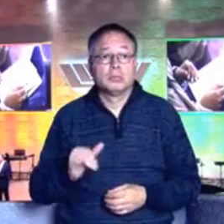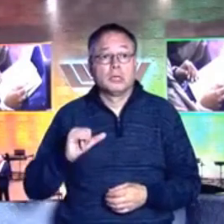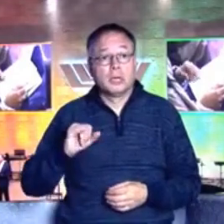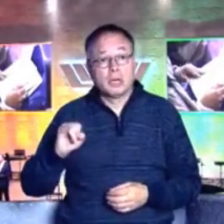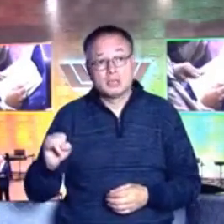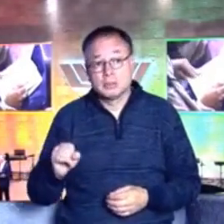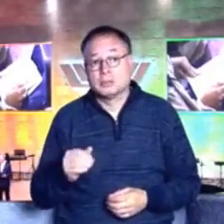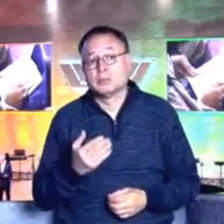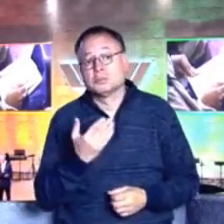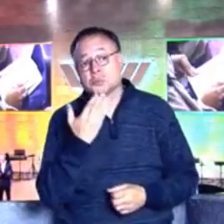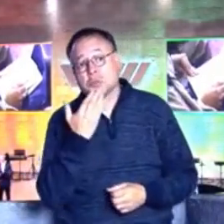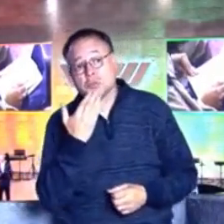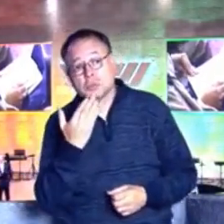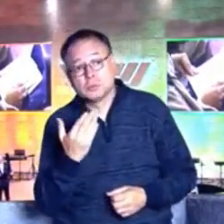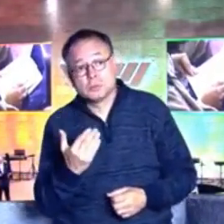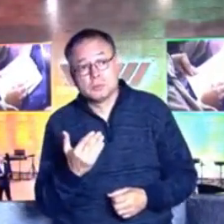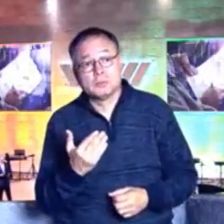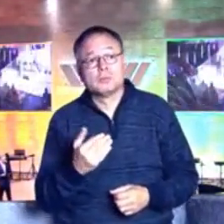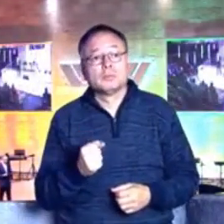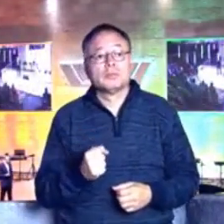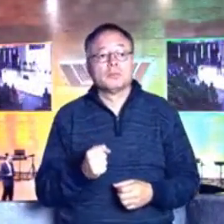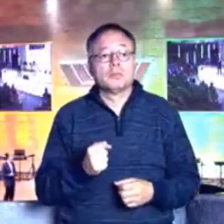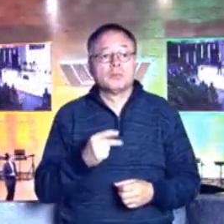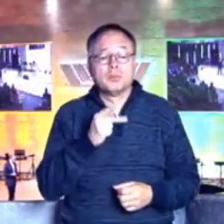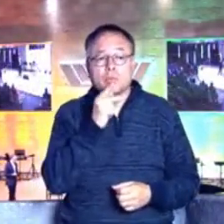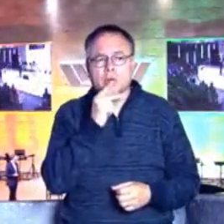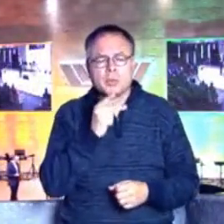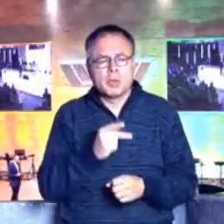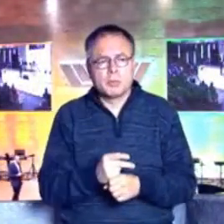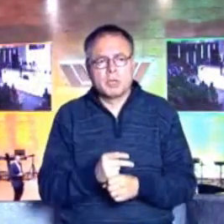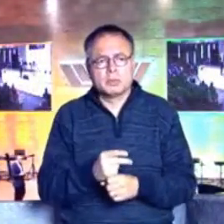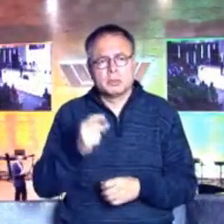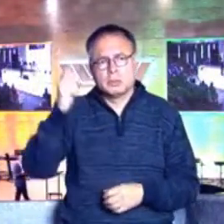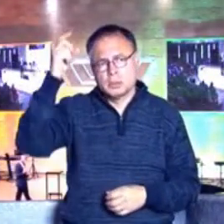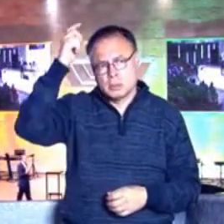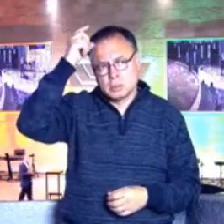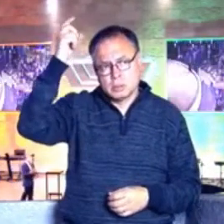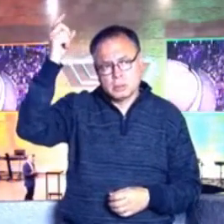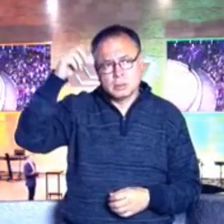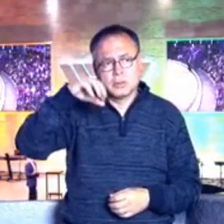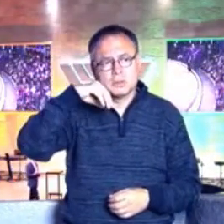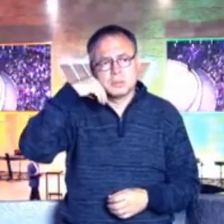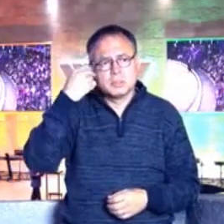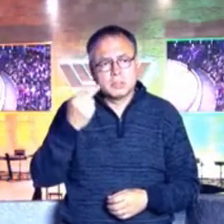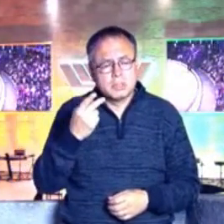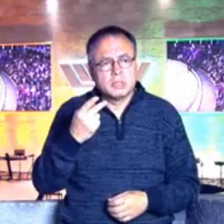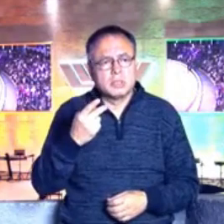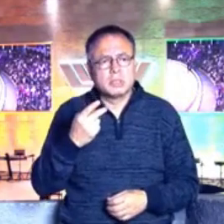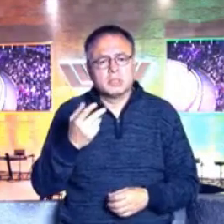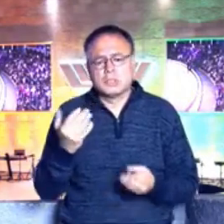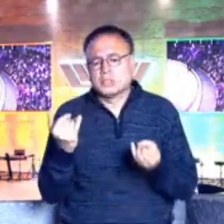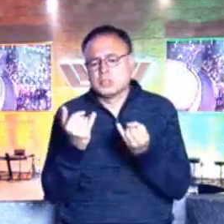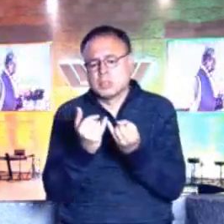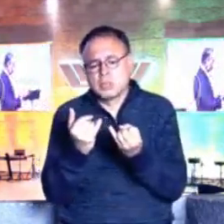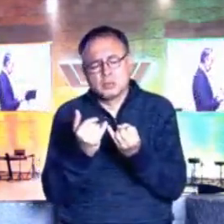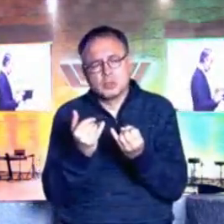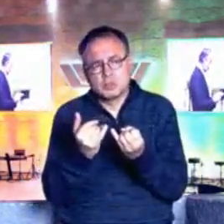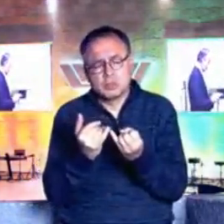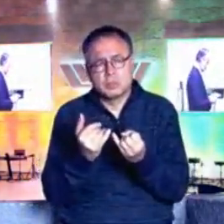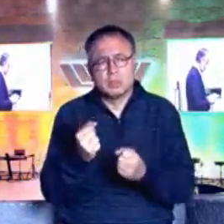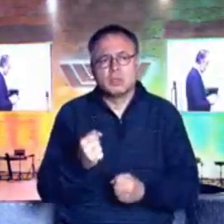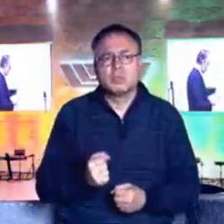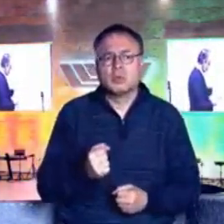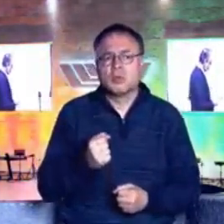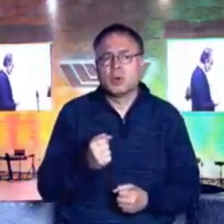el Señor nos quiere entrenar a nosotros sus hijos para que lleguemos a parecernos a él para que hagamos lo mismo que él